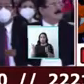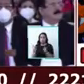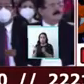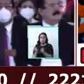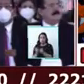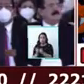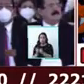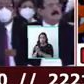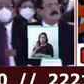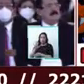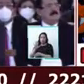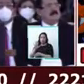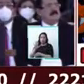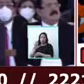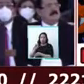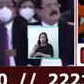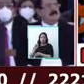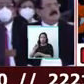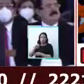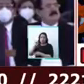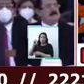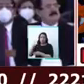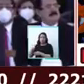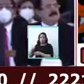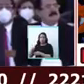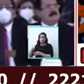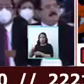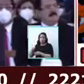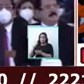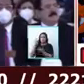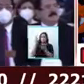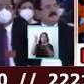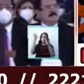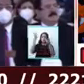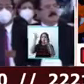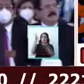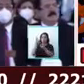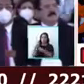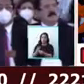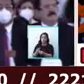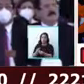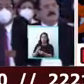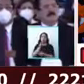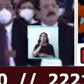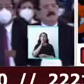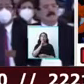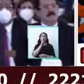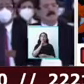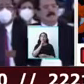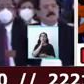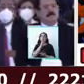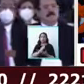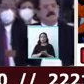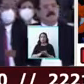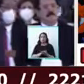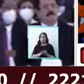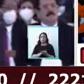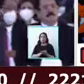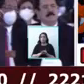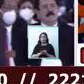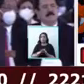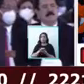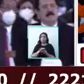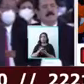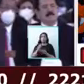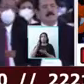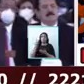de refundación en el sistema educativo, porque sabemos que la educación es clave para cualquier proceso de transformación de un país. Y número 5,